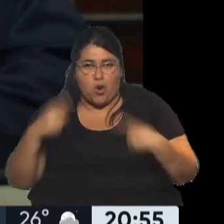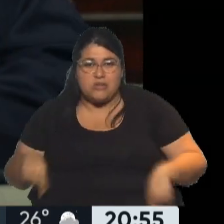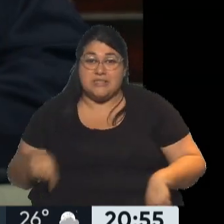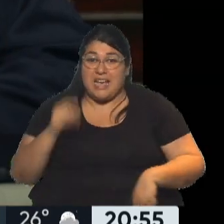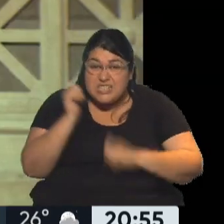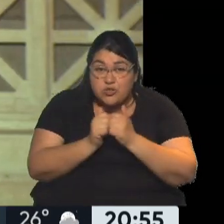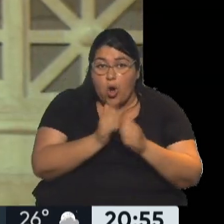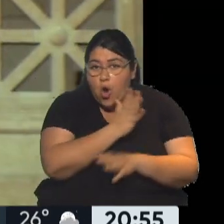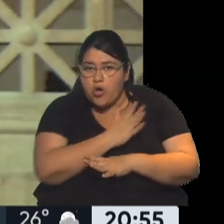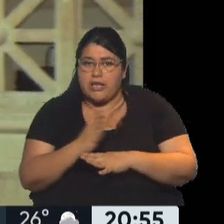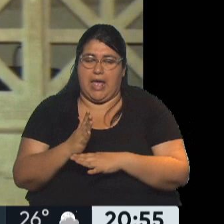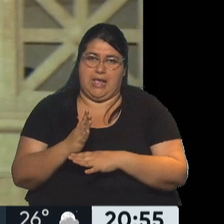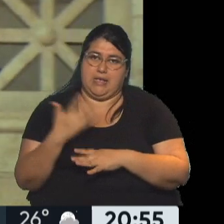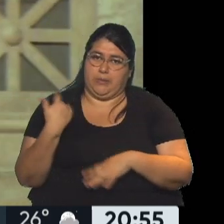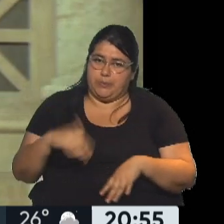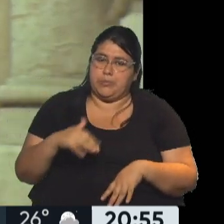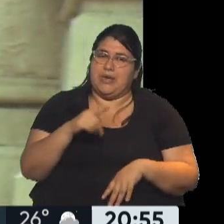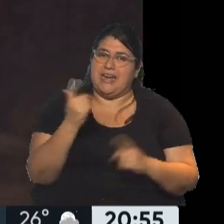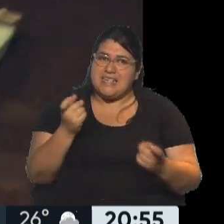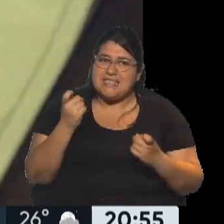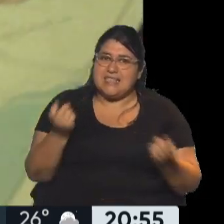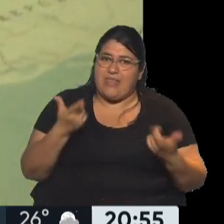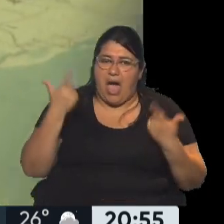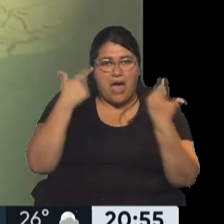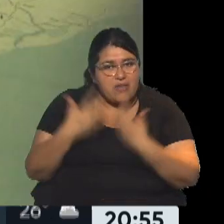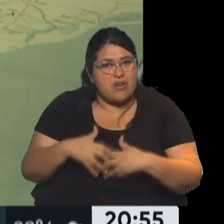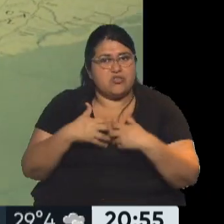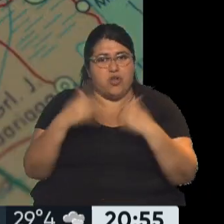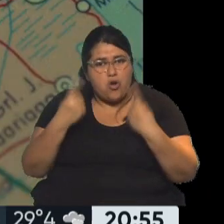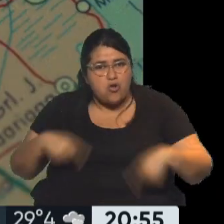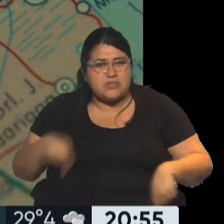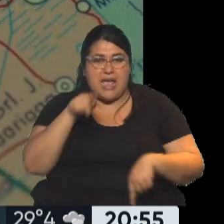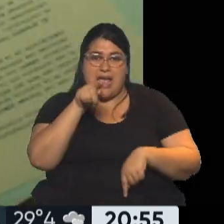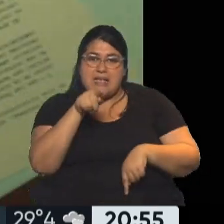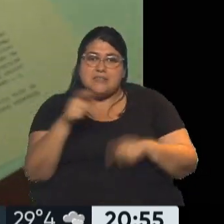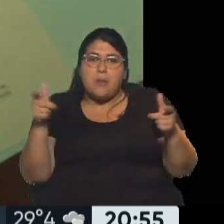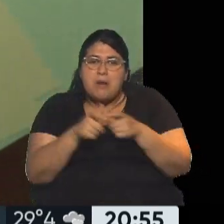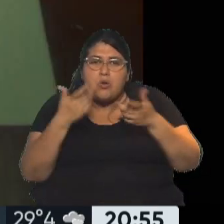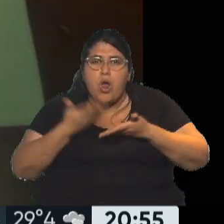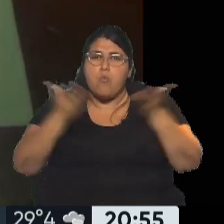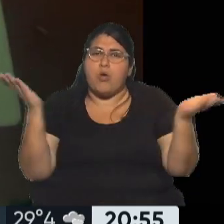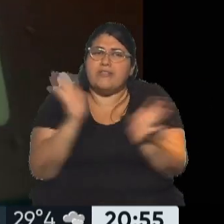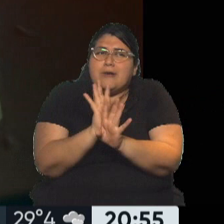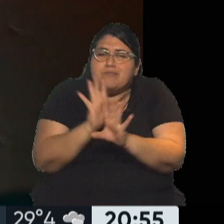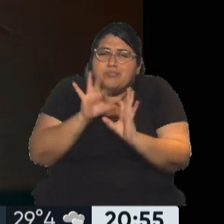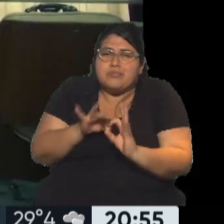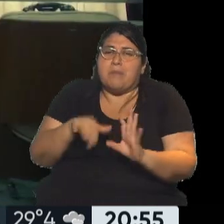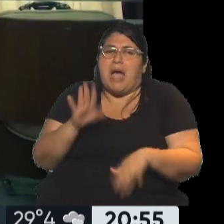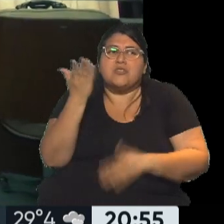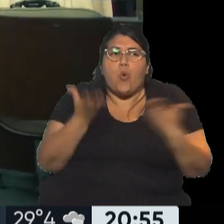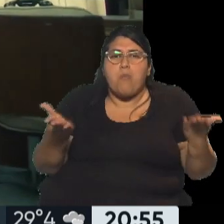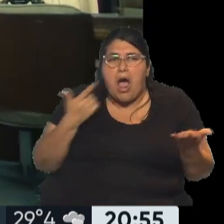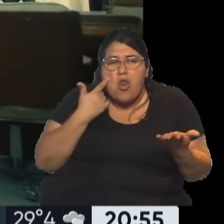que empuja e incita a la reflexión y lo hace desde un lugar muy genuino, muy humano, que